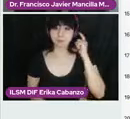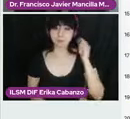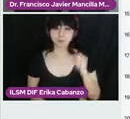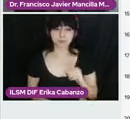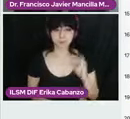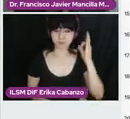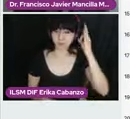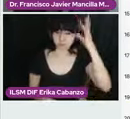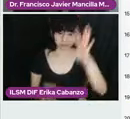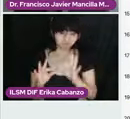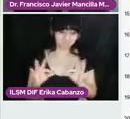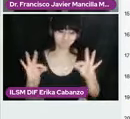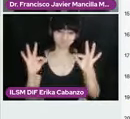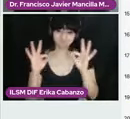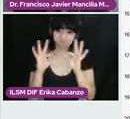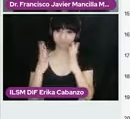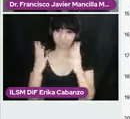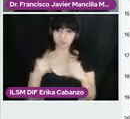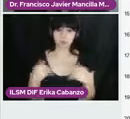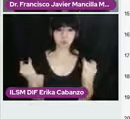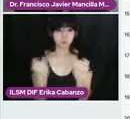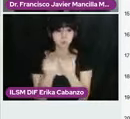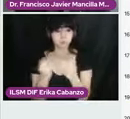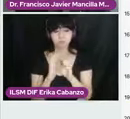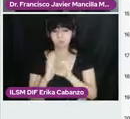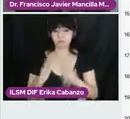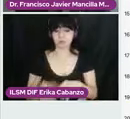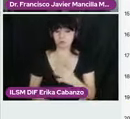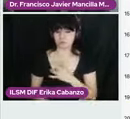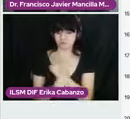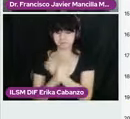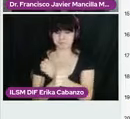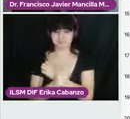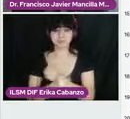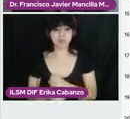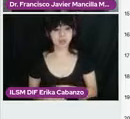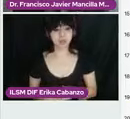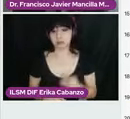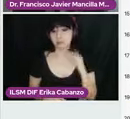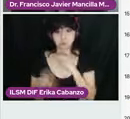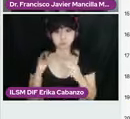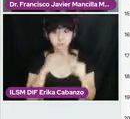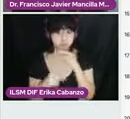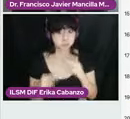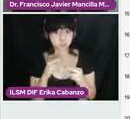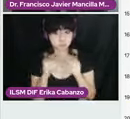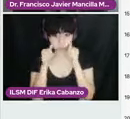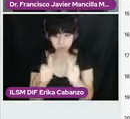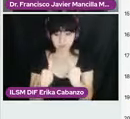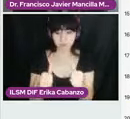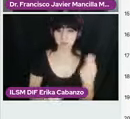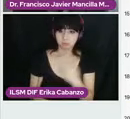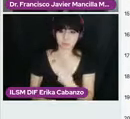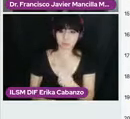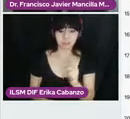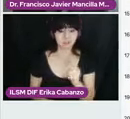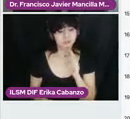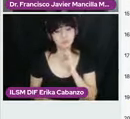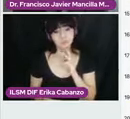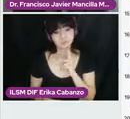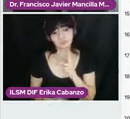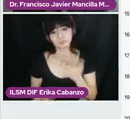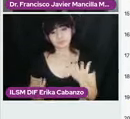muy importante. Es como cuando da un infarto al corazón. Entre más pronto se atienden urgencias, el pronóstico va a ser más favorable.